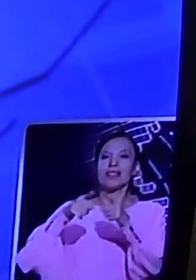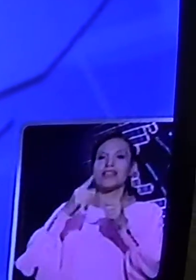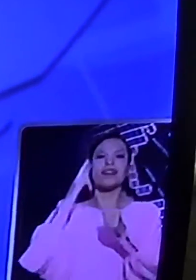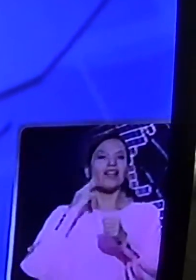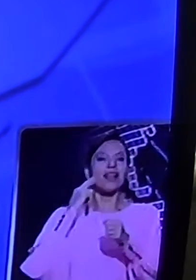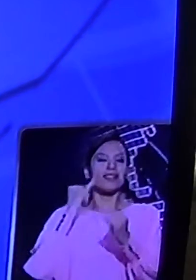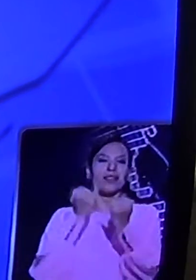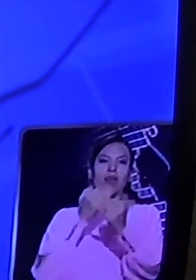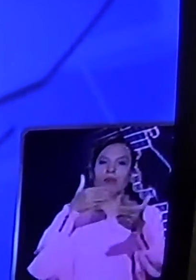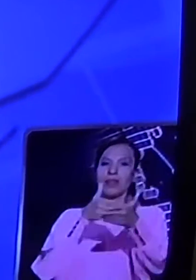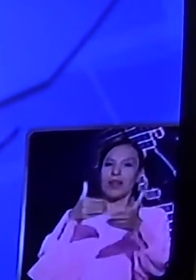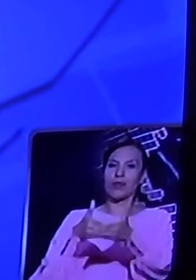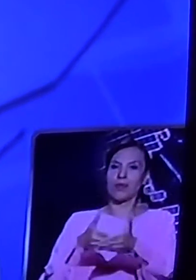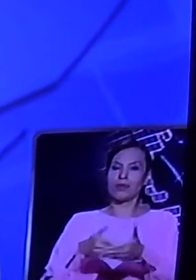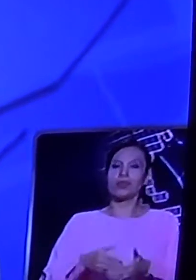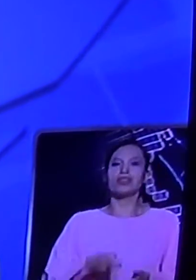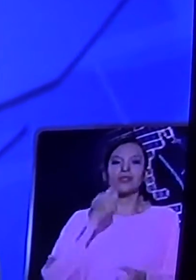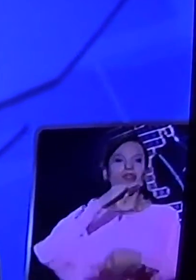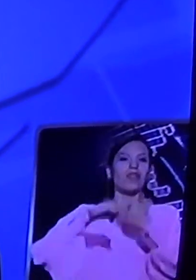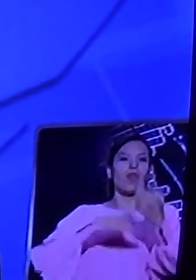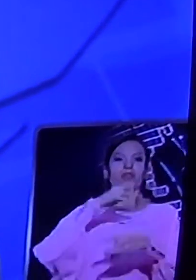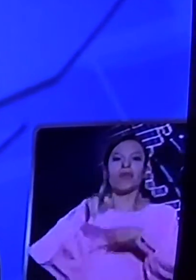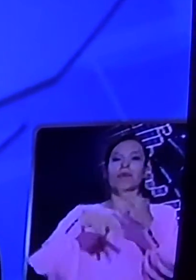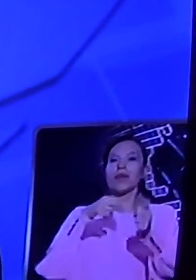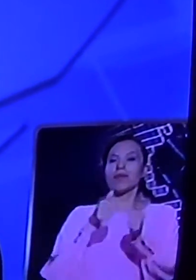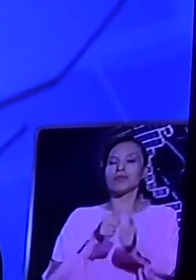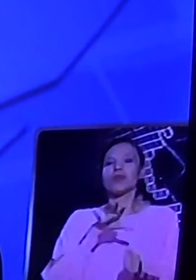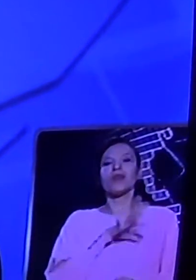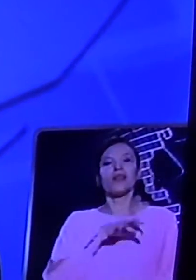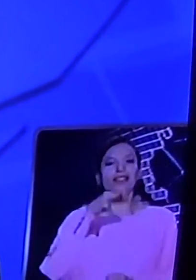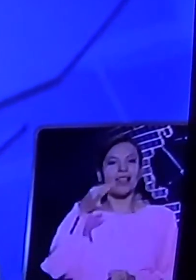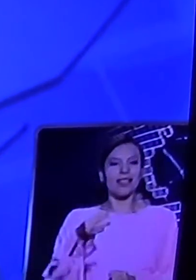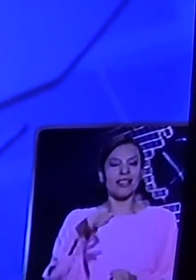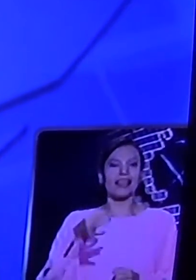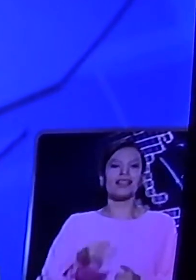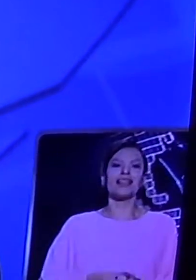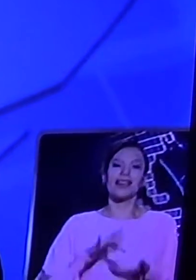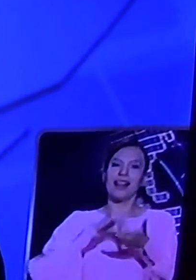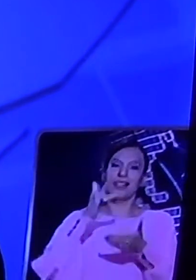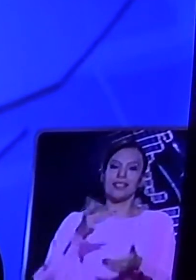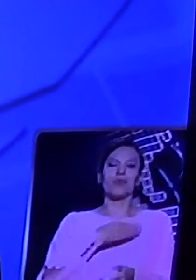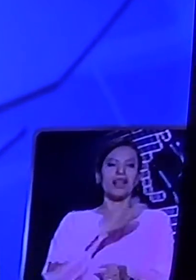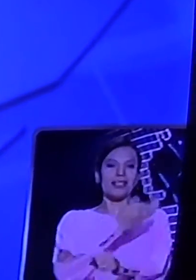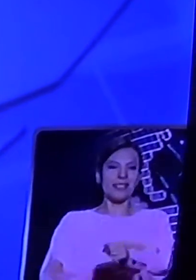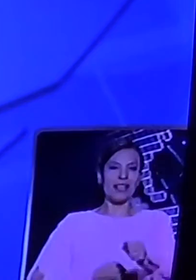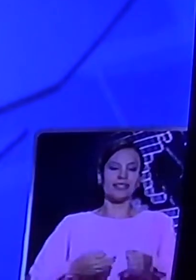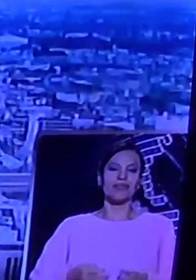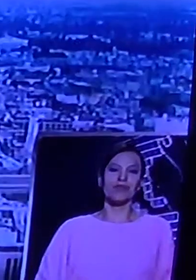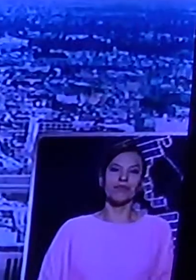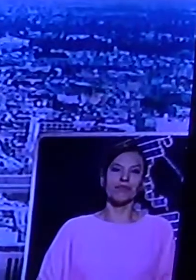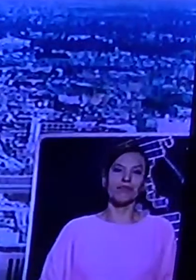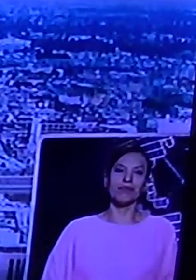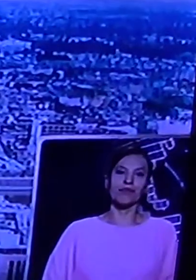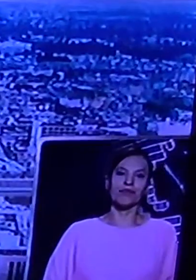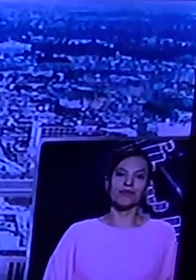racial y todos los obstáculos. Es todo por mi parte, volvemos con Lolita Ayala. Gracias, buenas tardes.